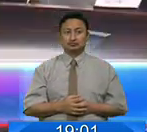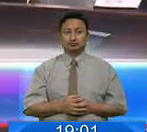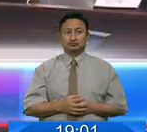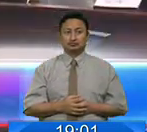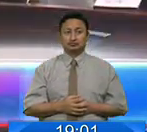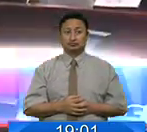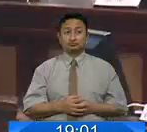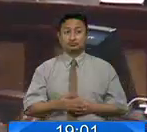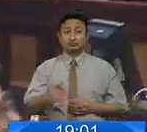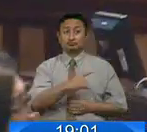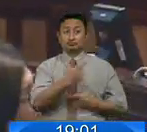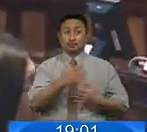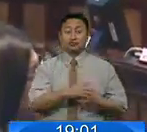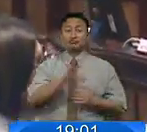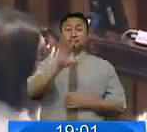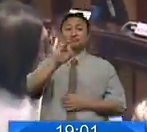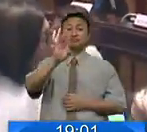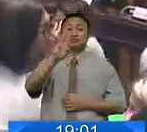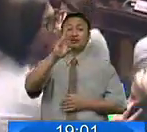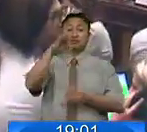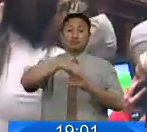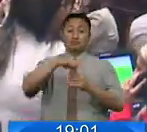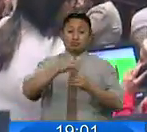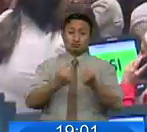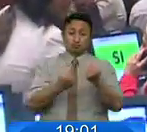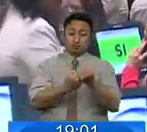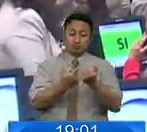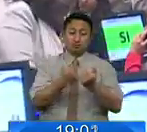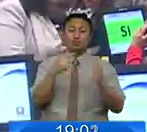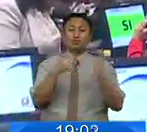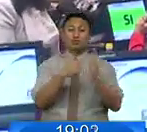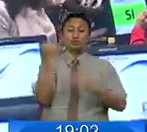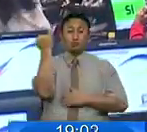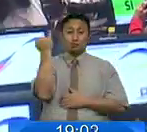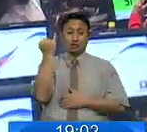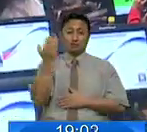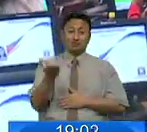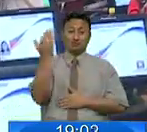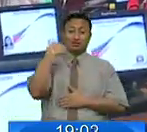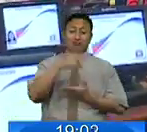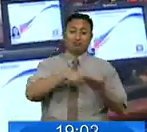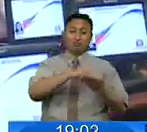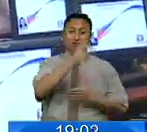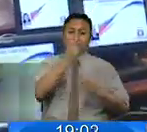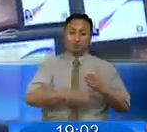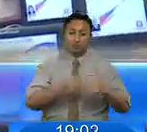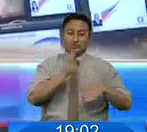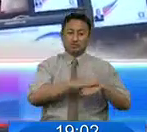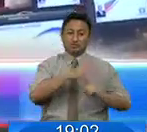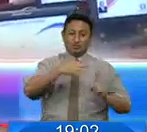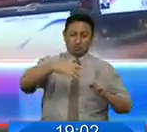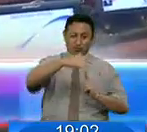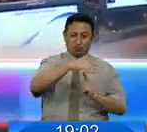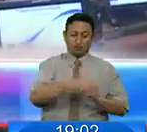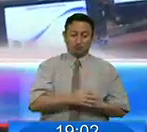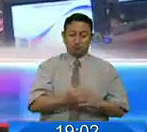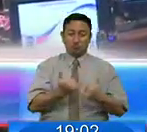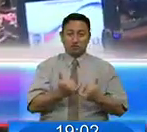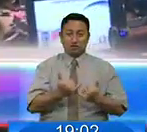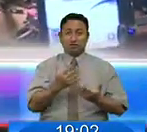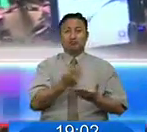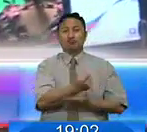así con 86 votos a favor el denominado impuesto verde que imponía un tributo a la contaminación vehicular fue